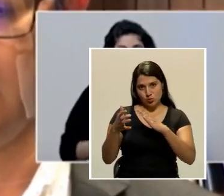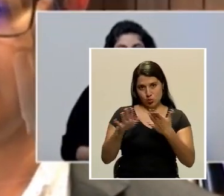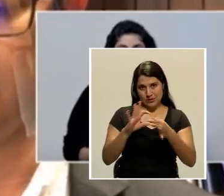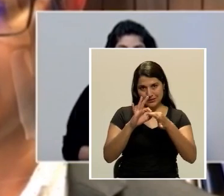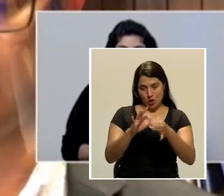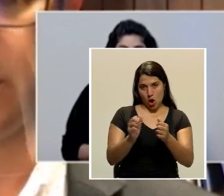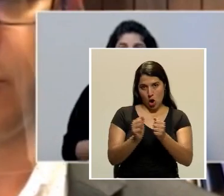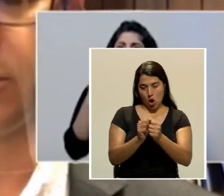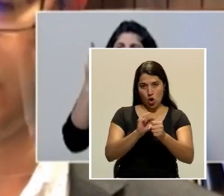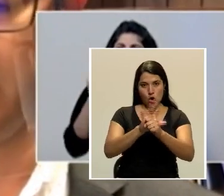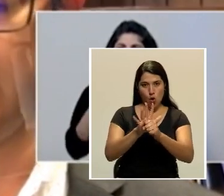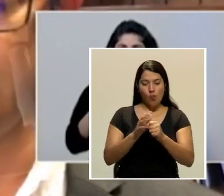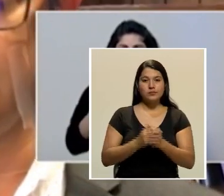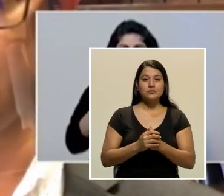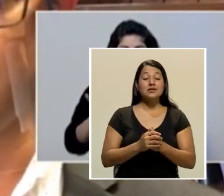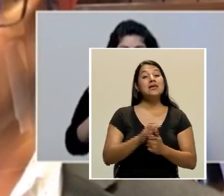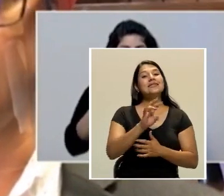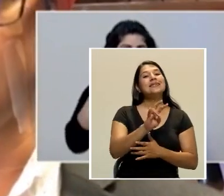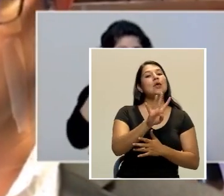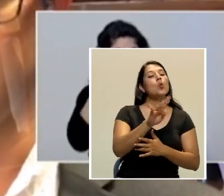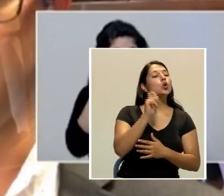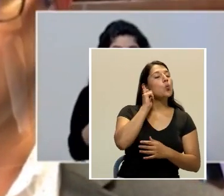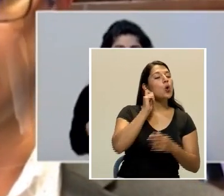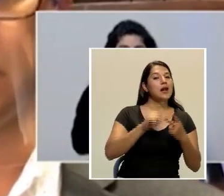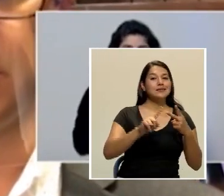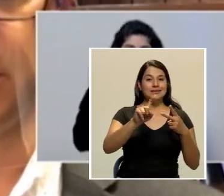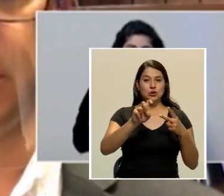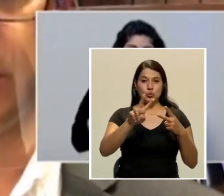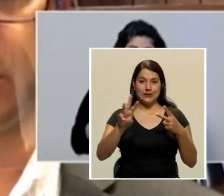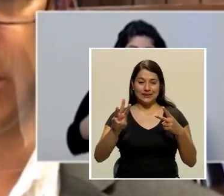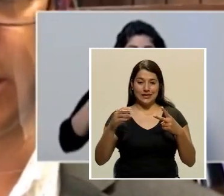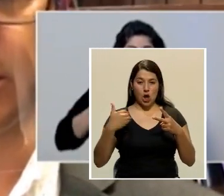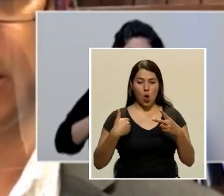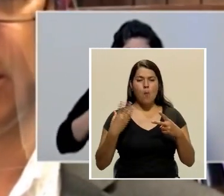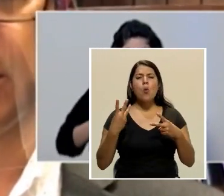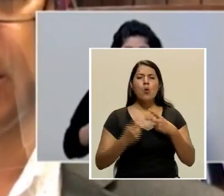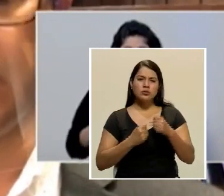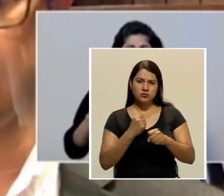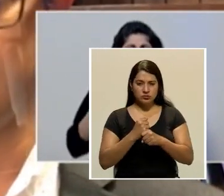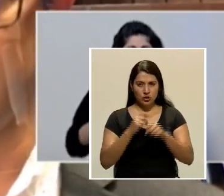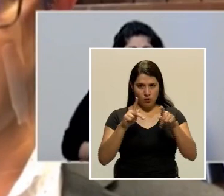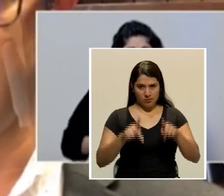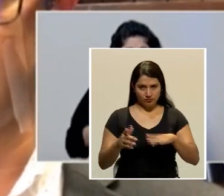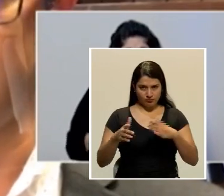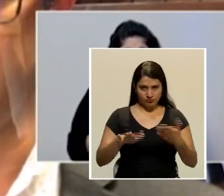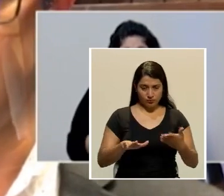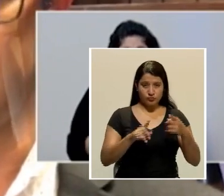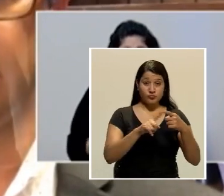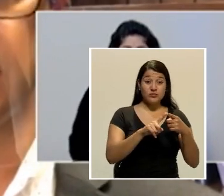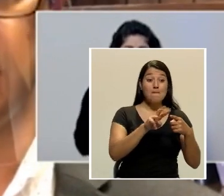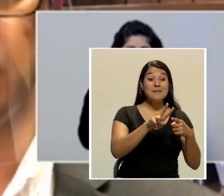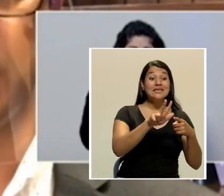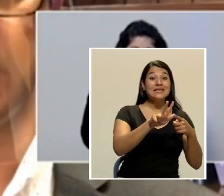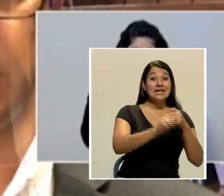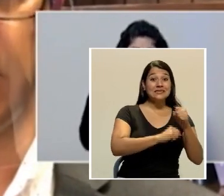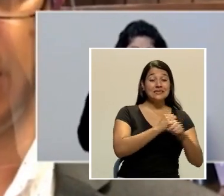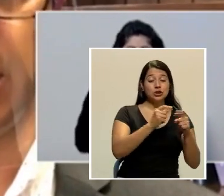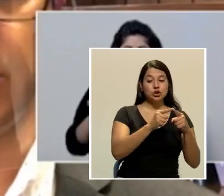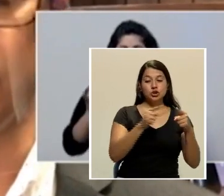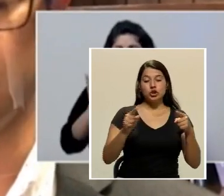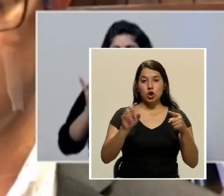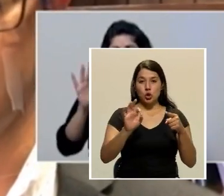país y coincide con que se suman 9 decesos entre ayer y hoy y se alcanza la cifra de